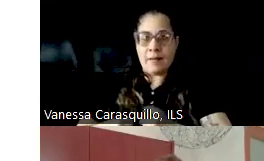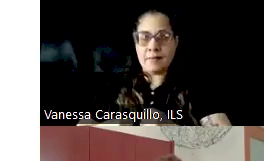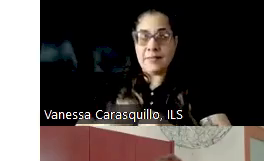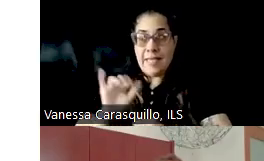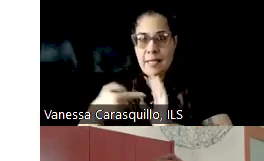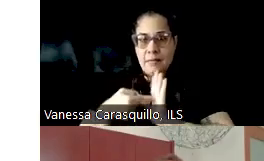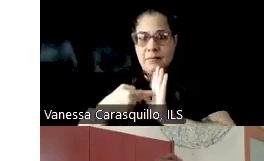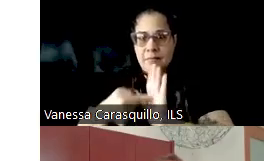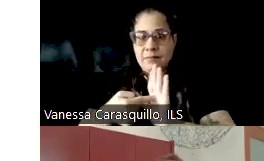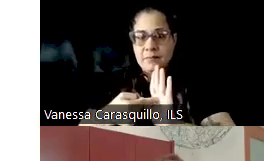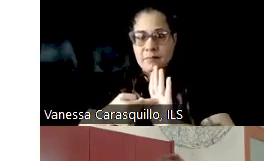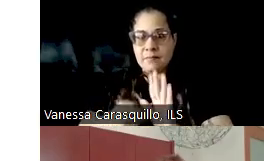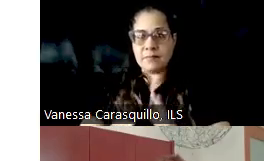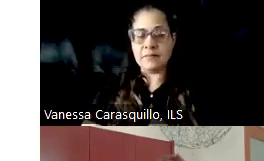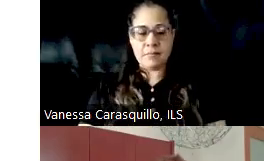exteriorizando.